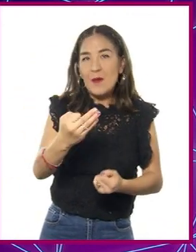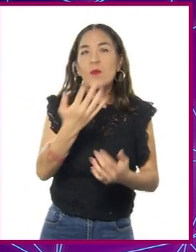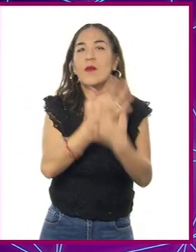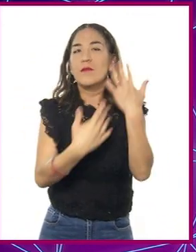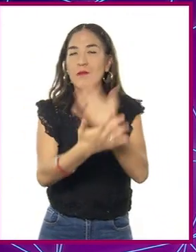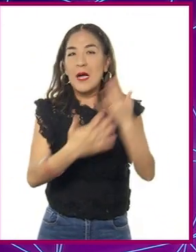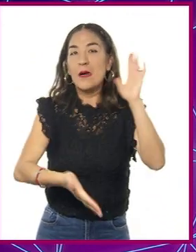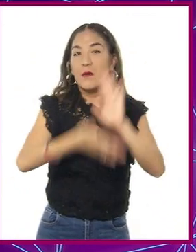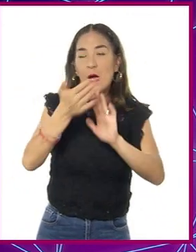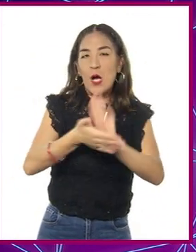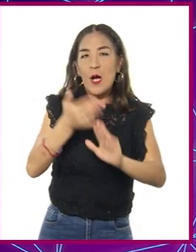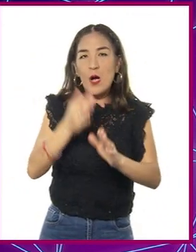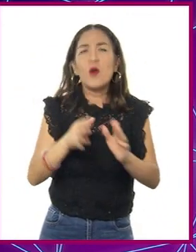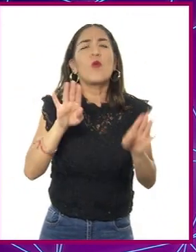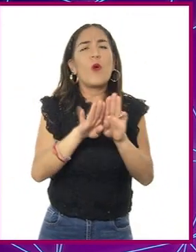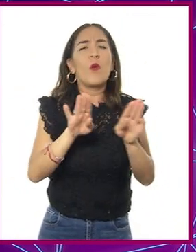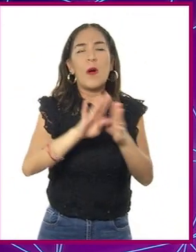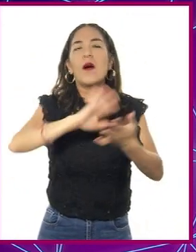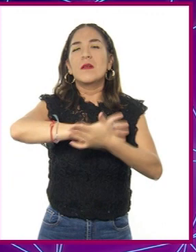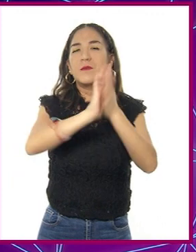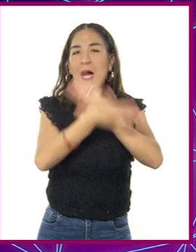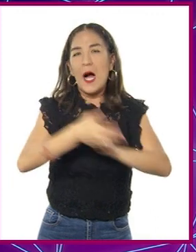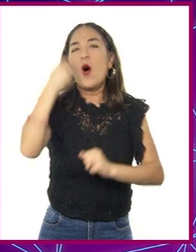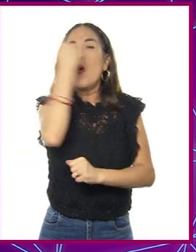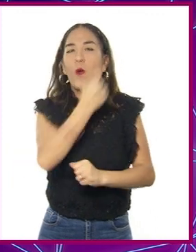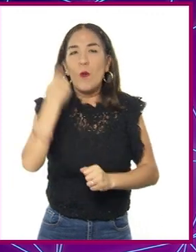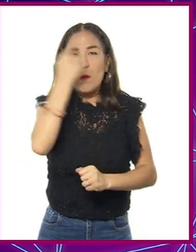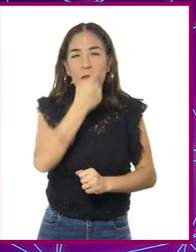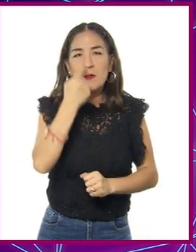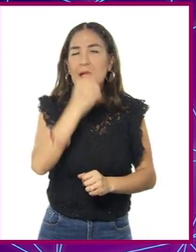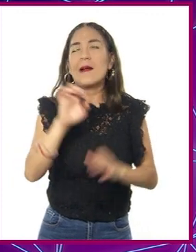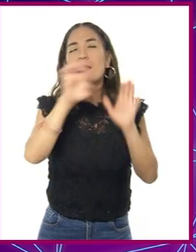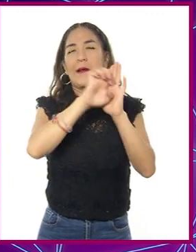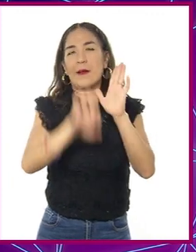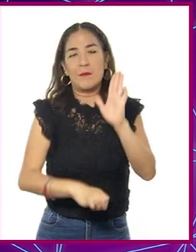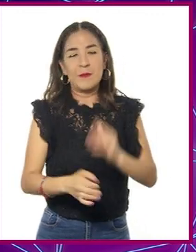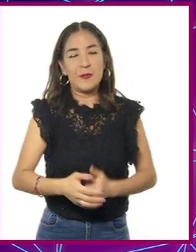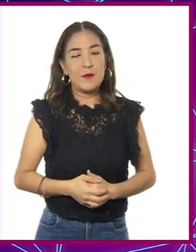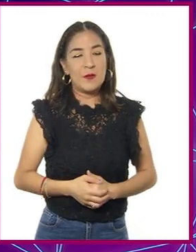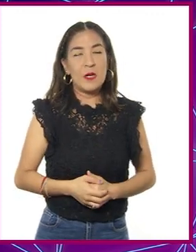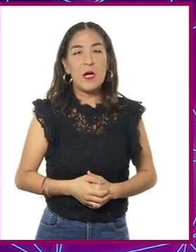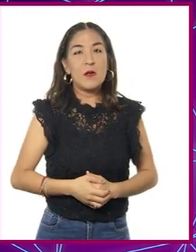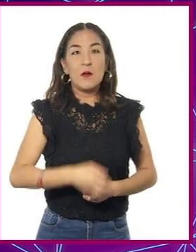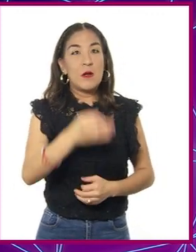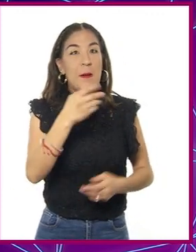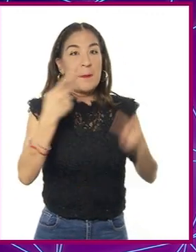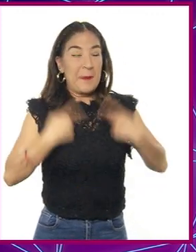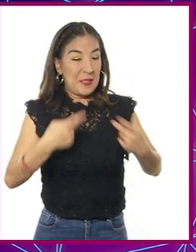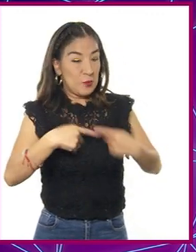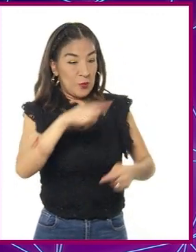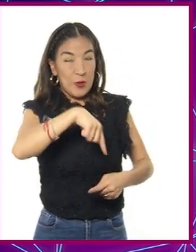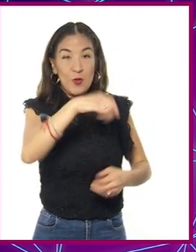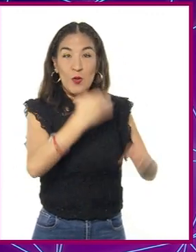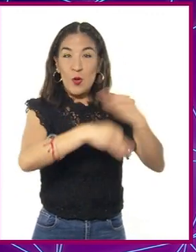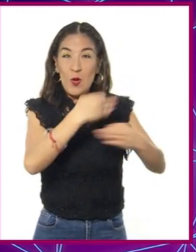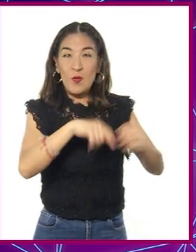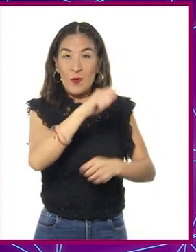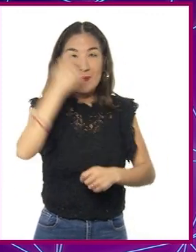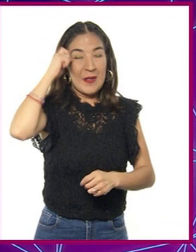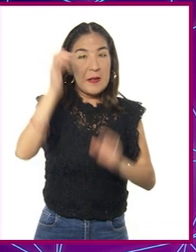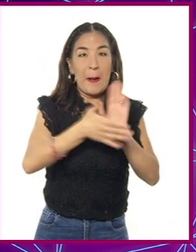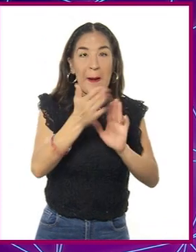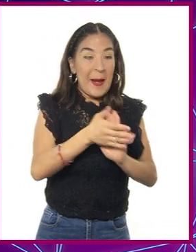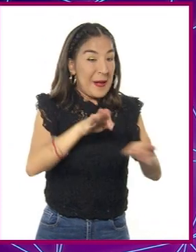en horas. Pero Leslie, si todos los albañiles trabajan al mismo ritmo, ¿cuántos albañiles